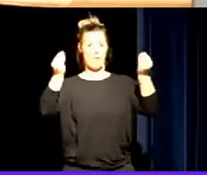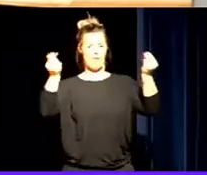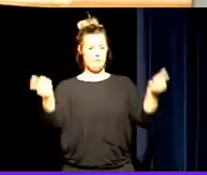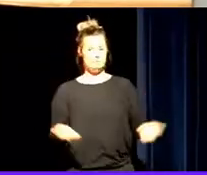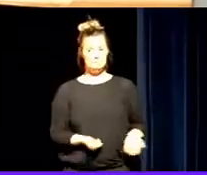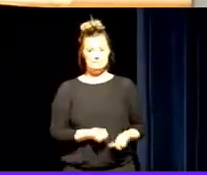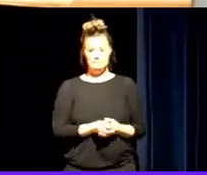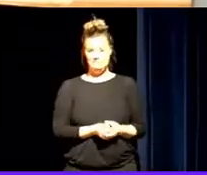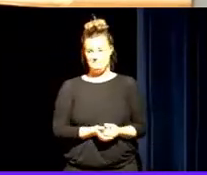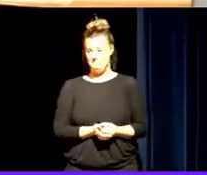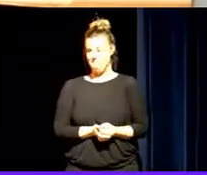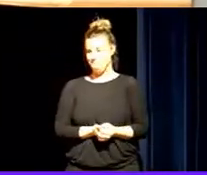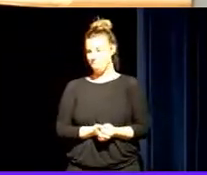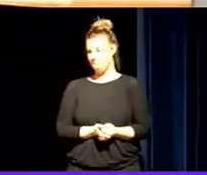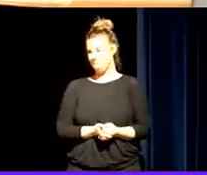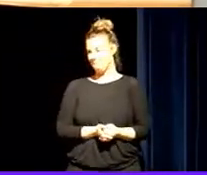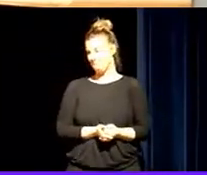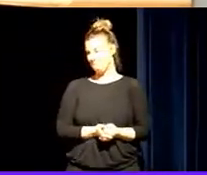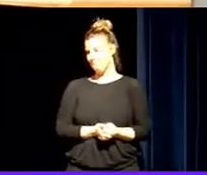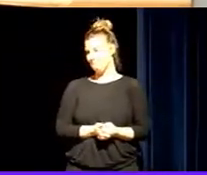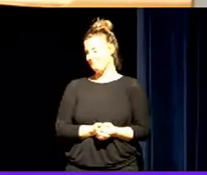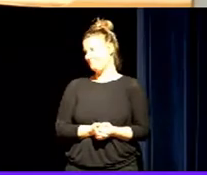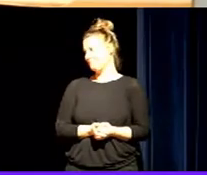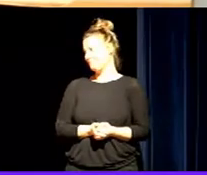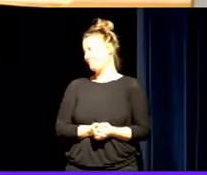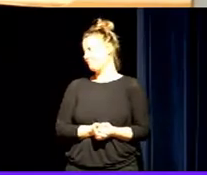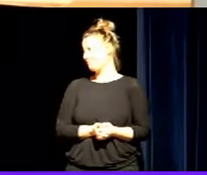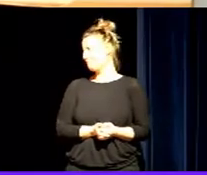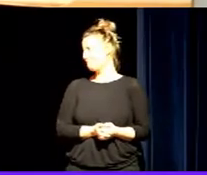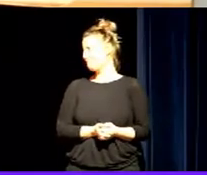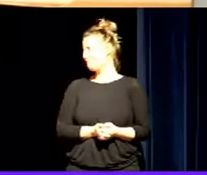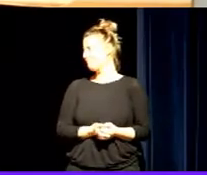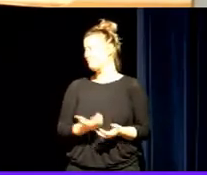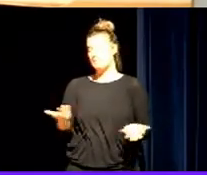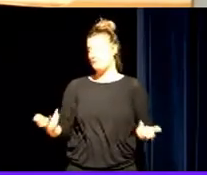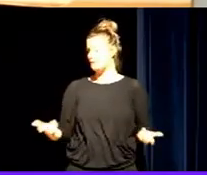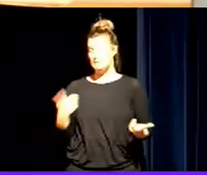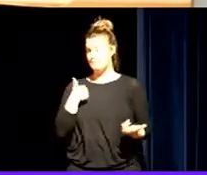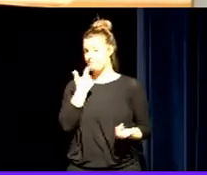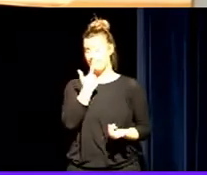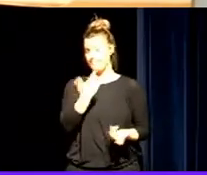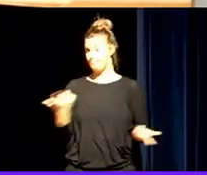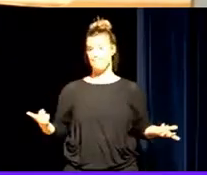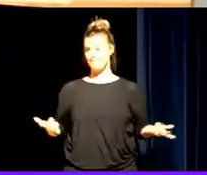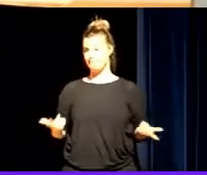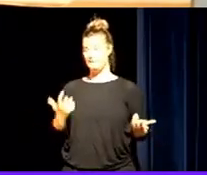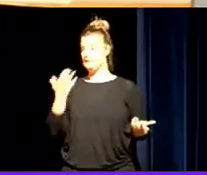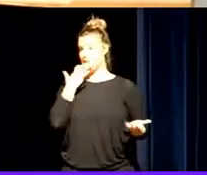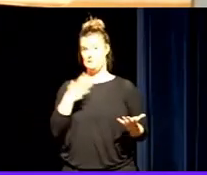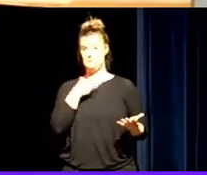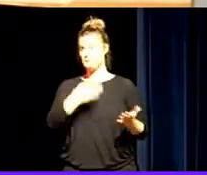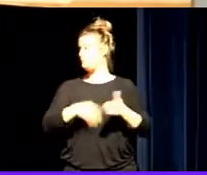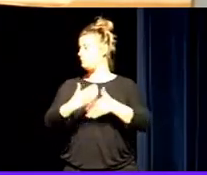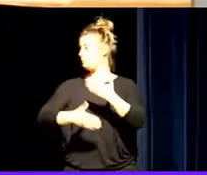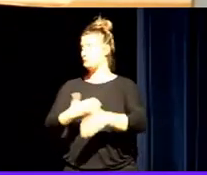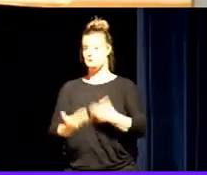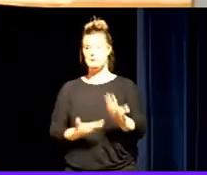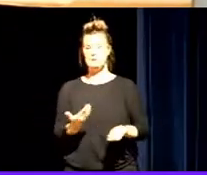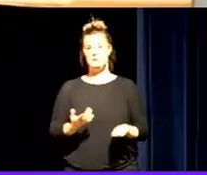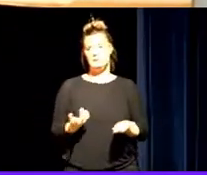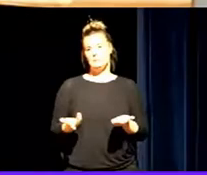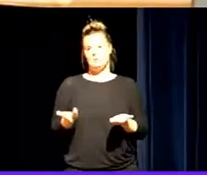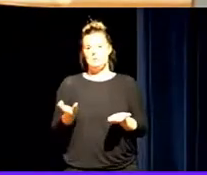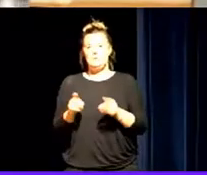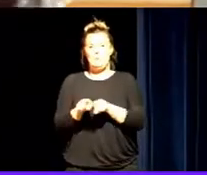Algo va, ¿no? Bueno, entonces, que digo yo que mientras que vamos haciendo los parches, a mí se me ha